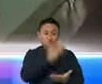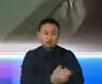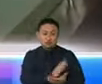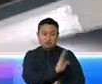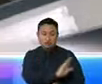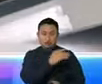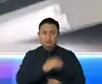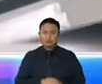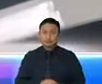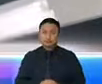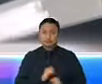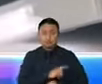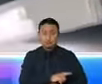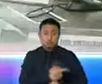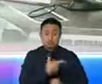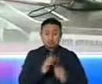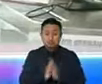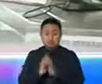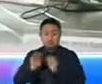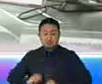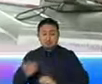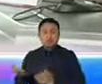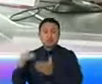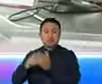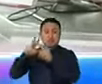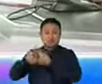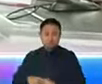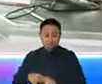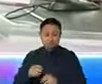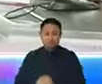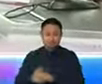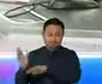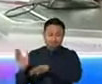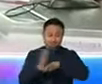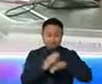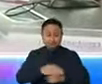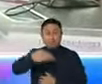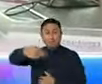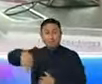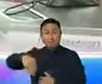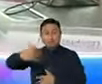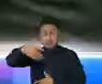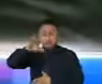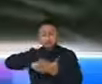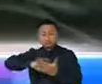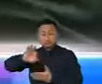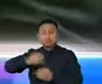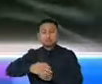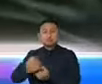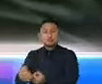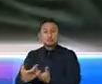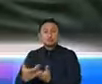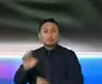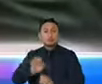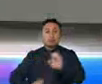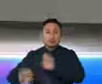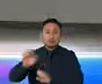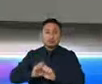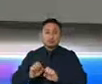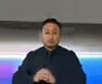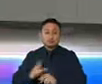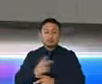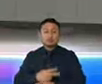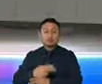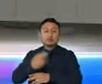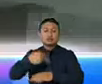se presentó el recurso de revisión. Por otro lado, este miércoles se aprobó el plazo para la finalización y entrega del informe de evaluación al